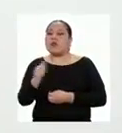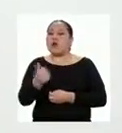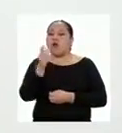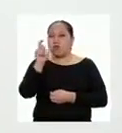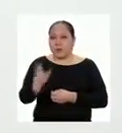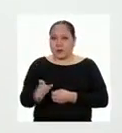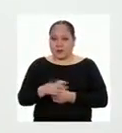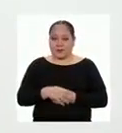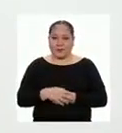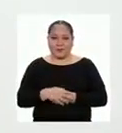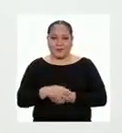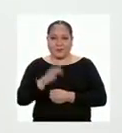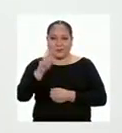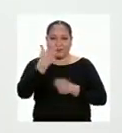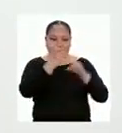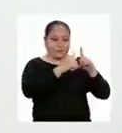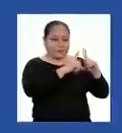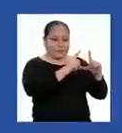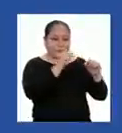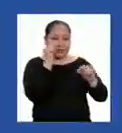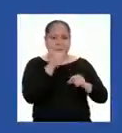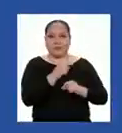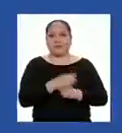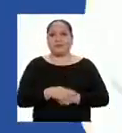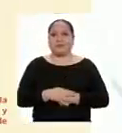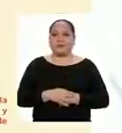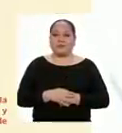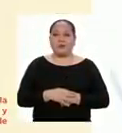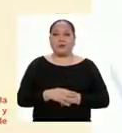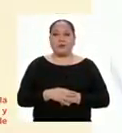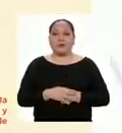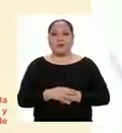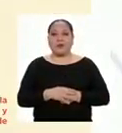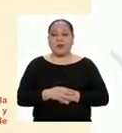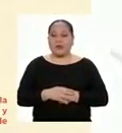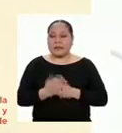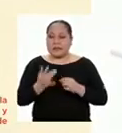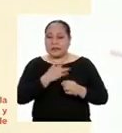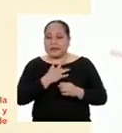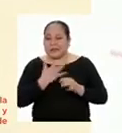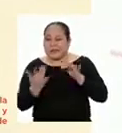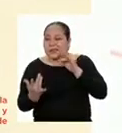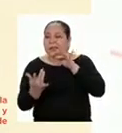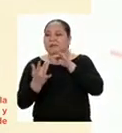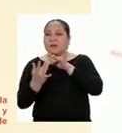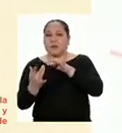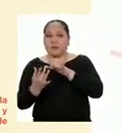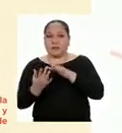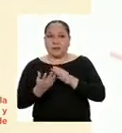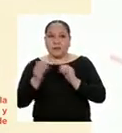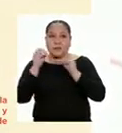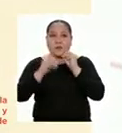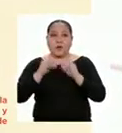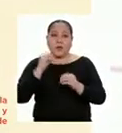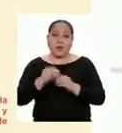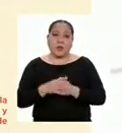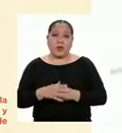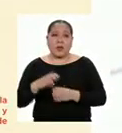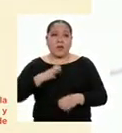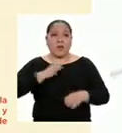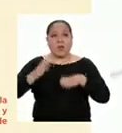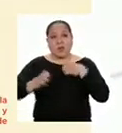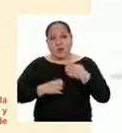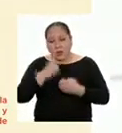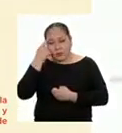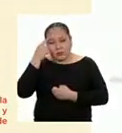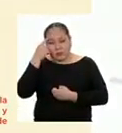Vayamos con el párrafo 3 de este primer texto. La empatía alude a dimensiones afectivas, cognitivas, perceptuales